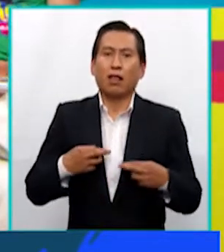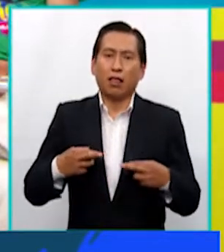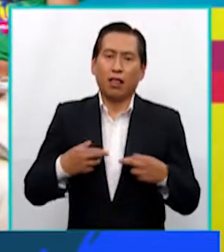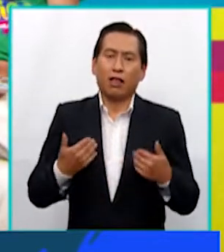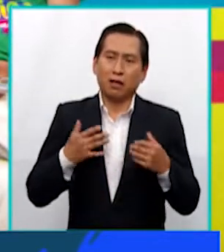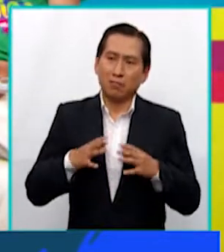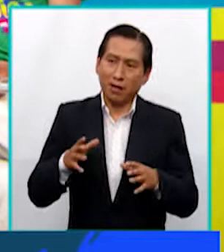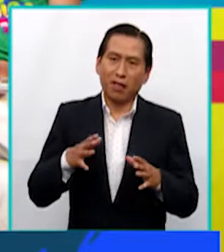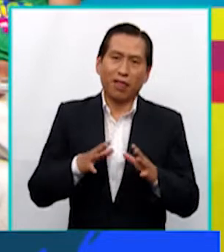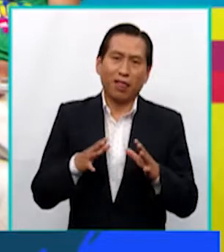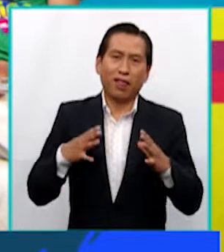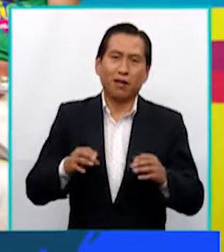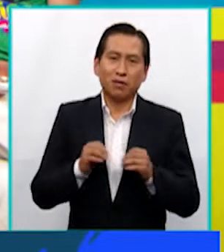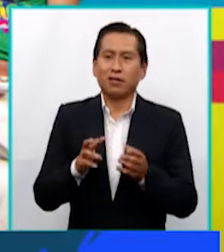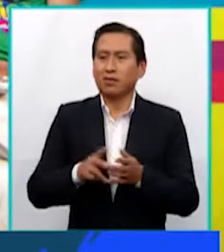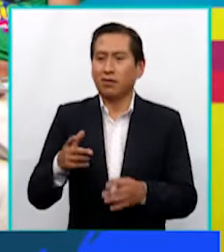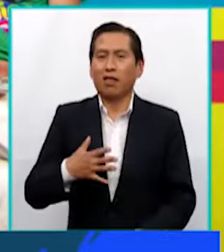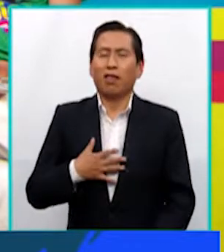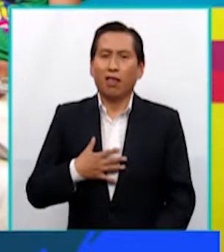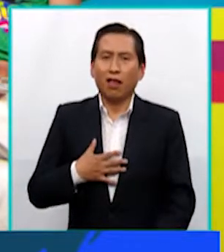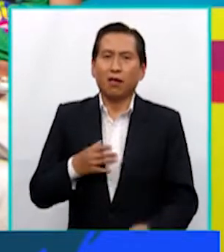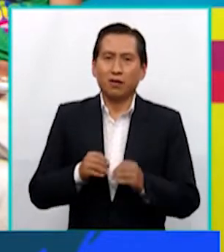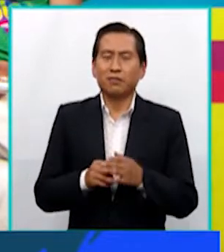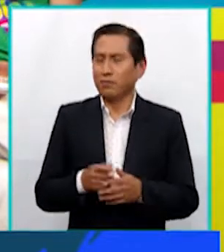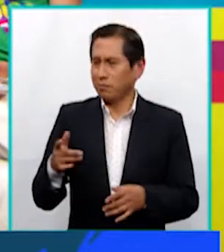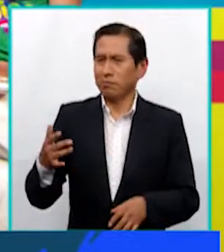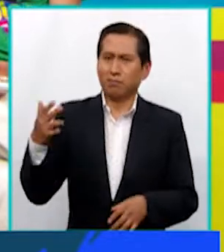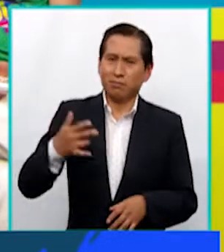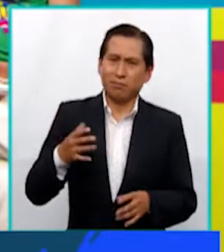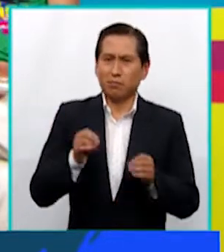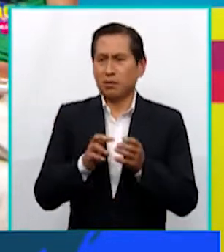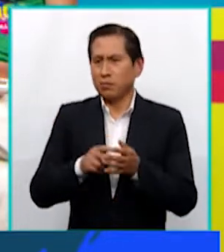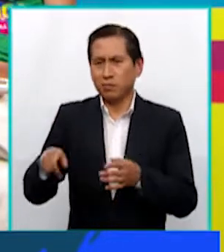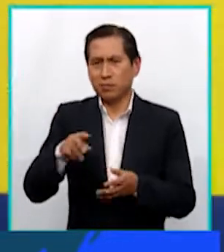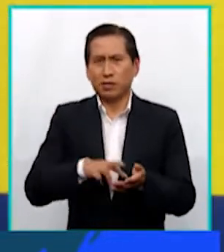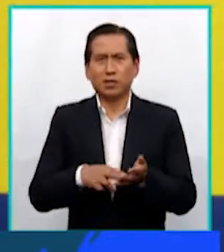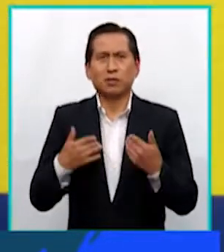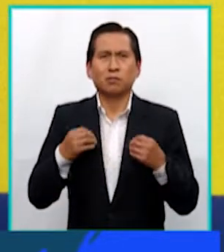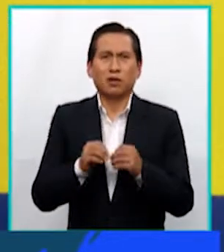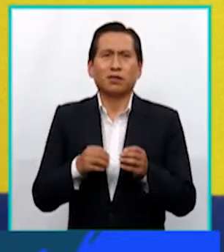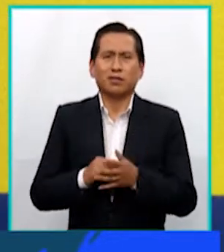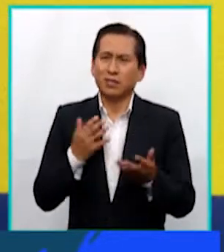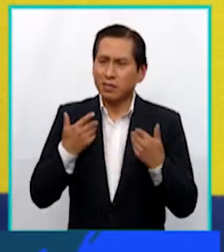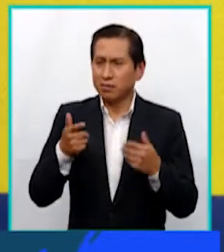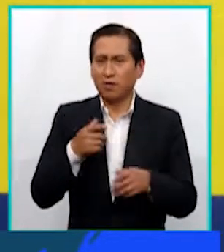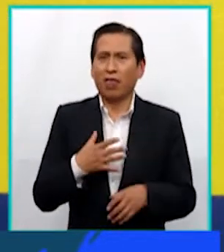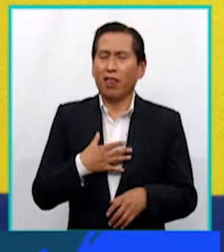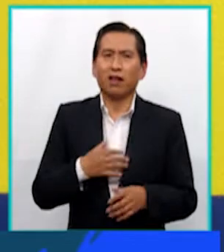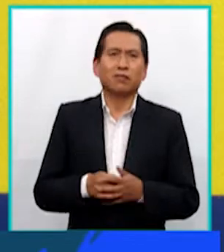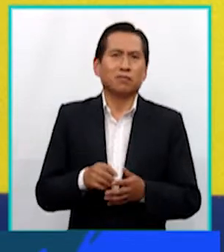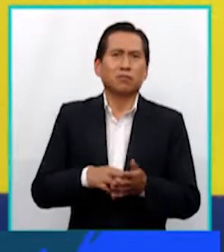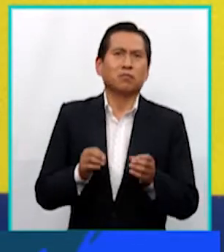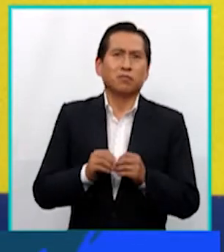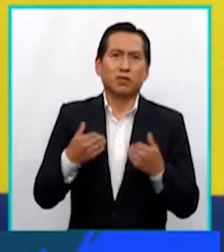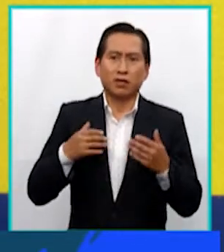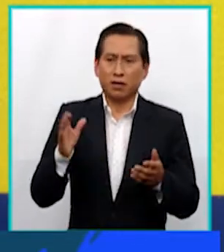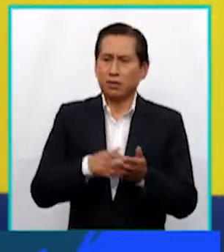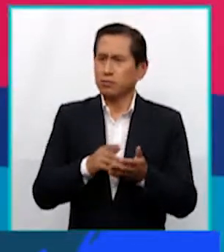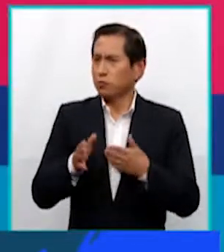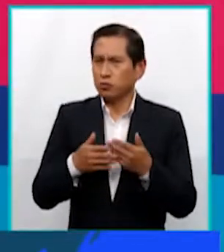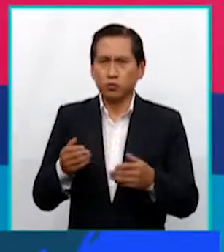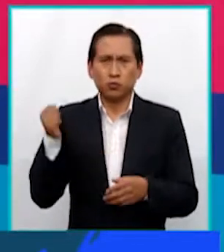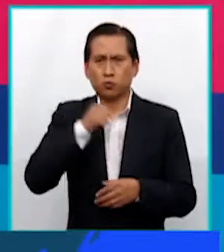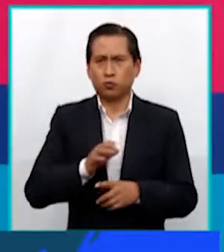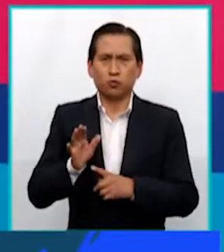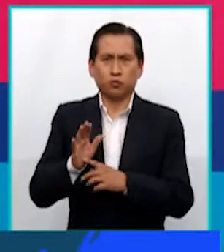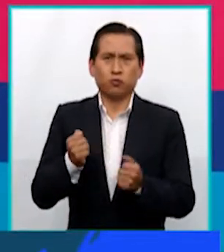Está todavía calmándose un poco de arte y barato. Rapea rapidísimo este chango. No sé cómo no se queda sin aire en medio del concierto. Claro, en esta canción está el doble tempo a